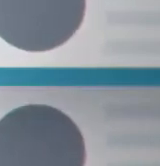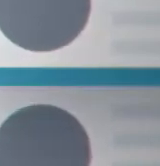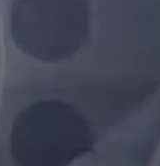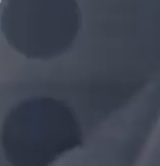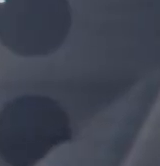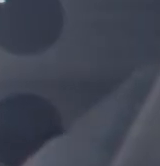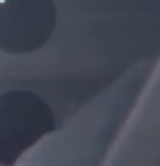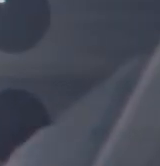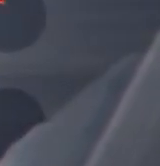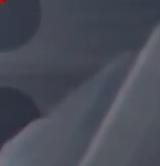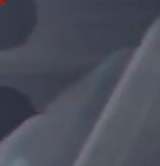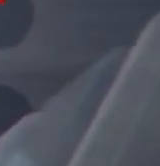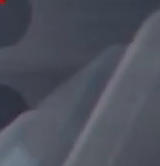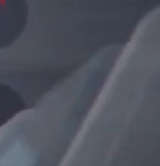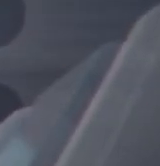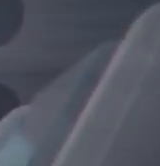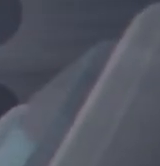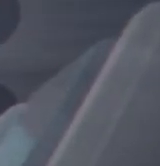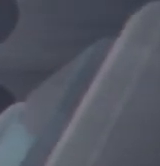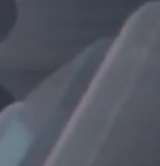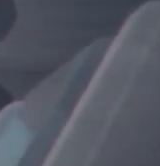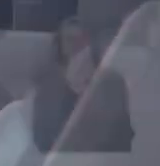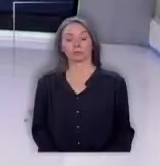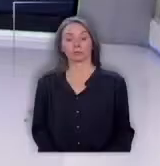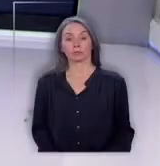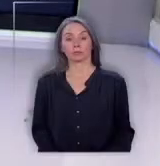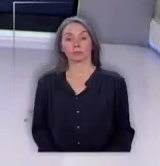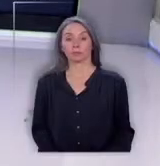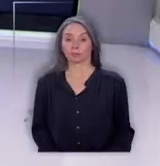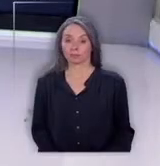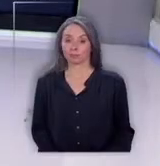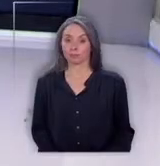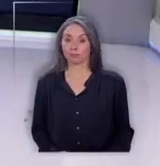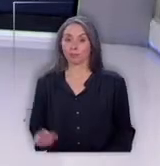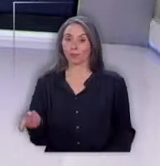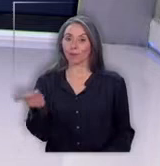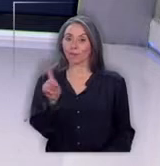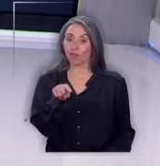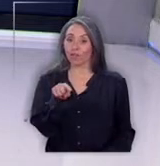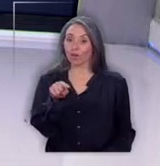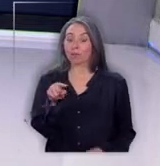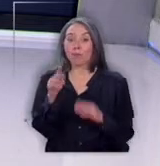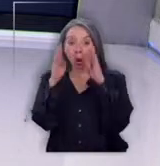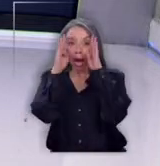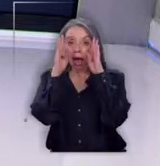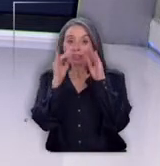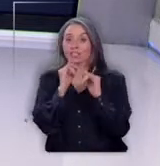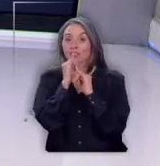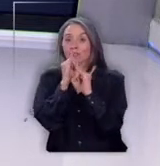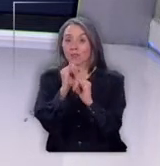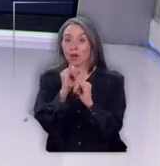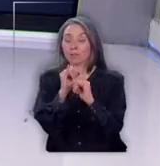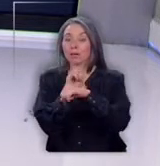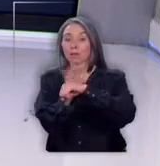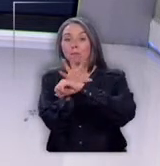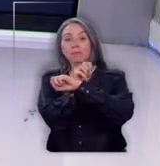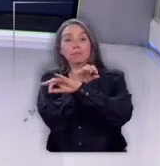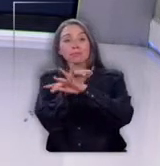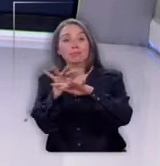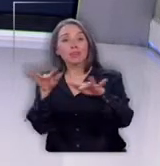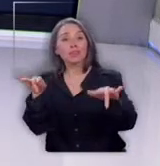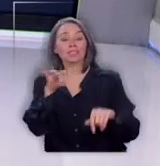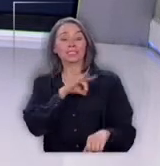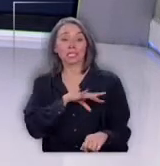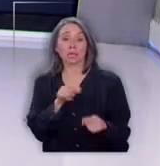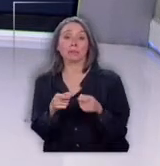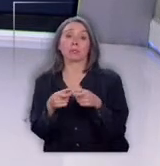noches 24 horas.cl ya estamos de regreso atención con lo siguiente porque la pandemia del coronavirus en